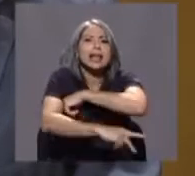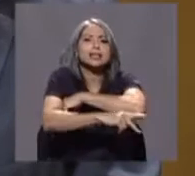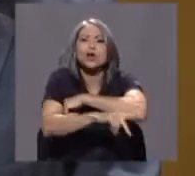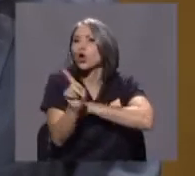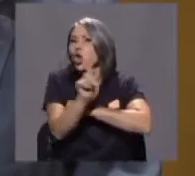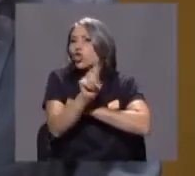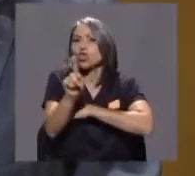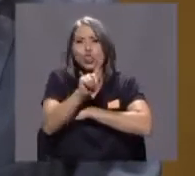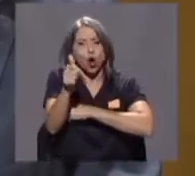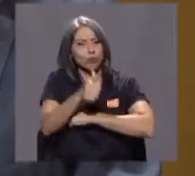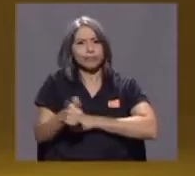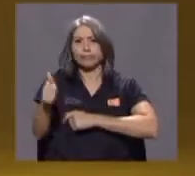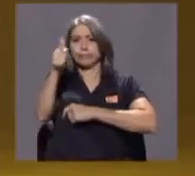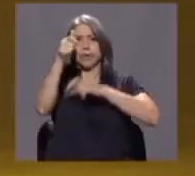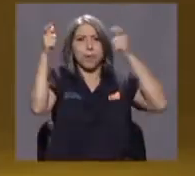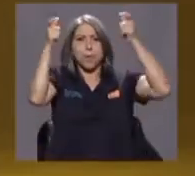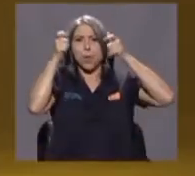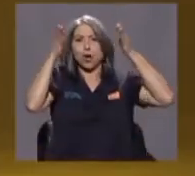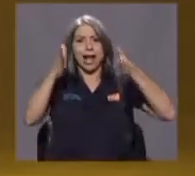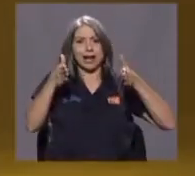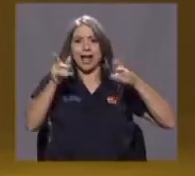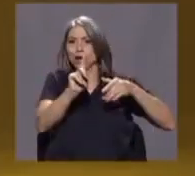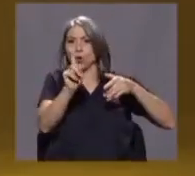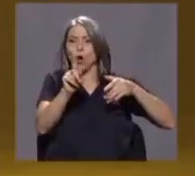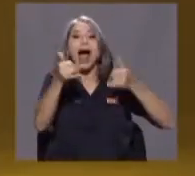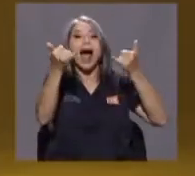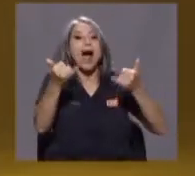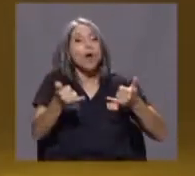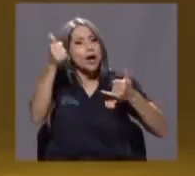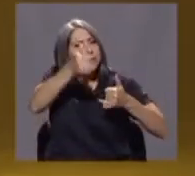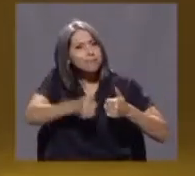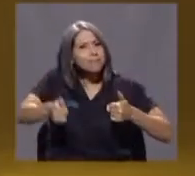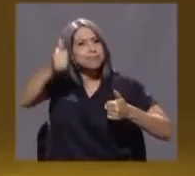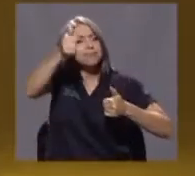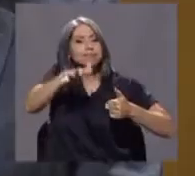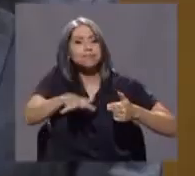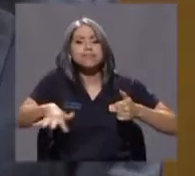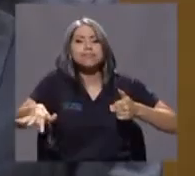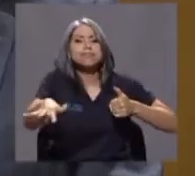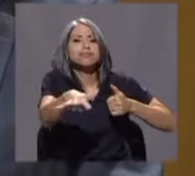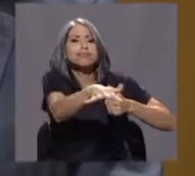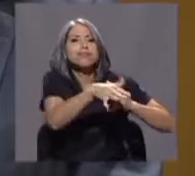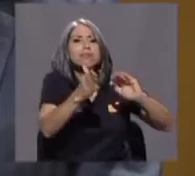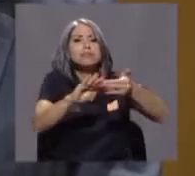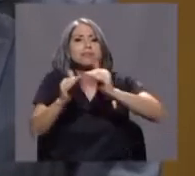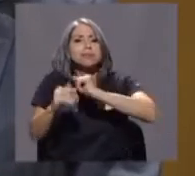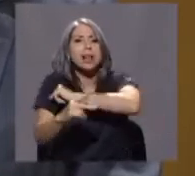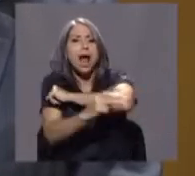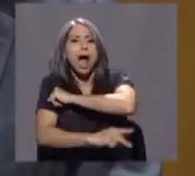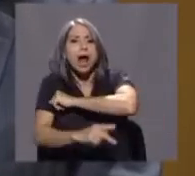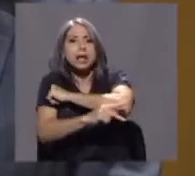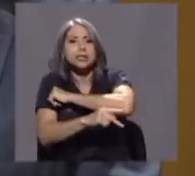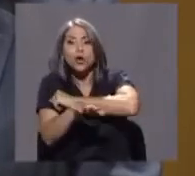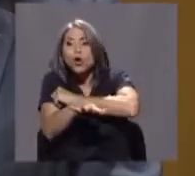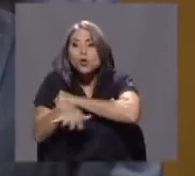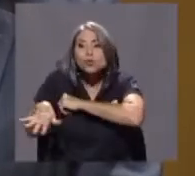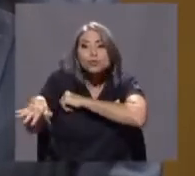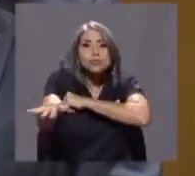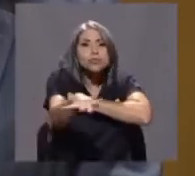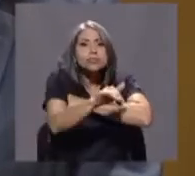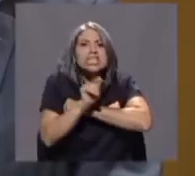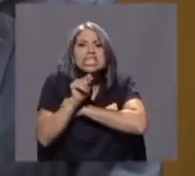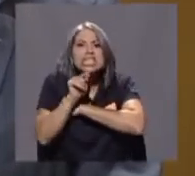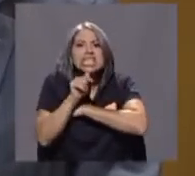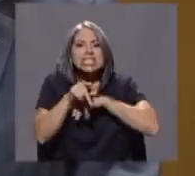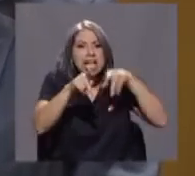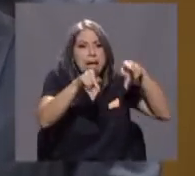sino en la nación. Y además, la nación va a estar constituida no solo por los habitantes